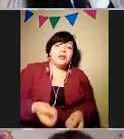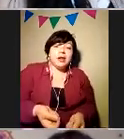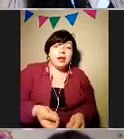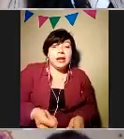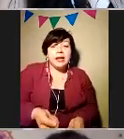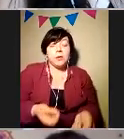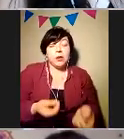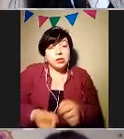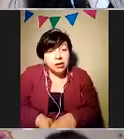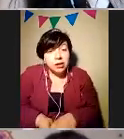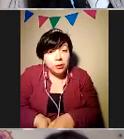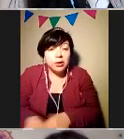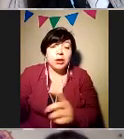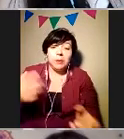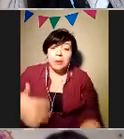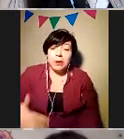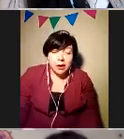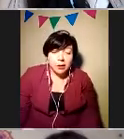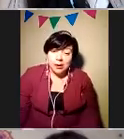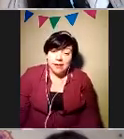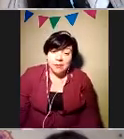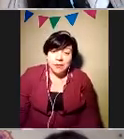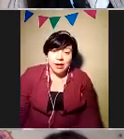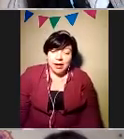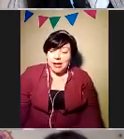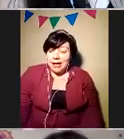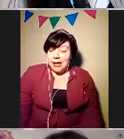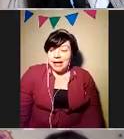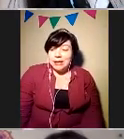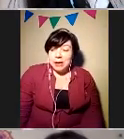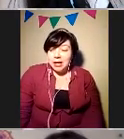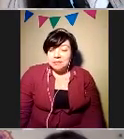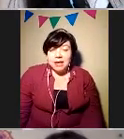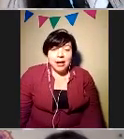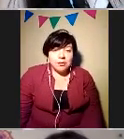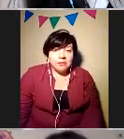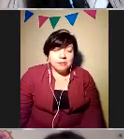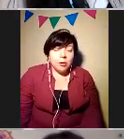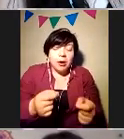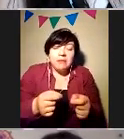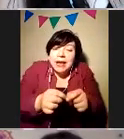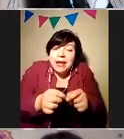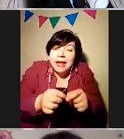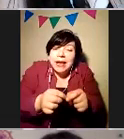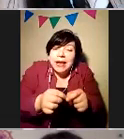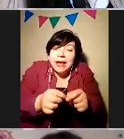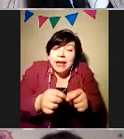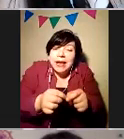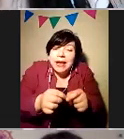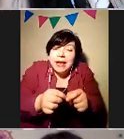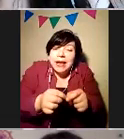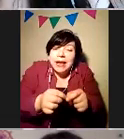Entonces, como lo que busca es que cuando se te rompa, tú te compres una nueva. El tema es que, claro, como además